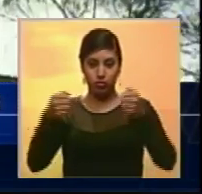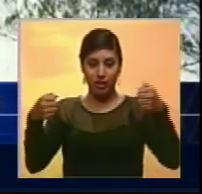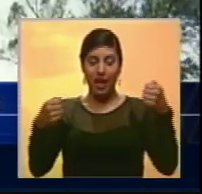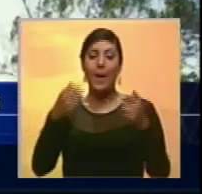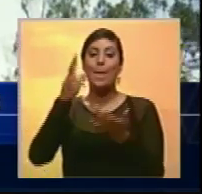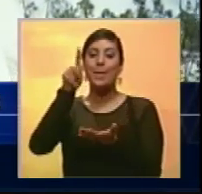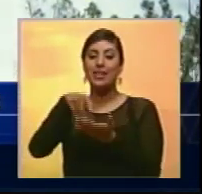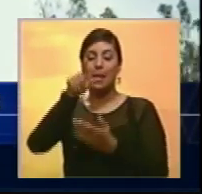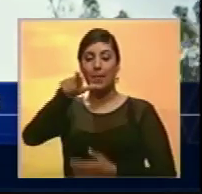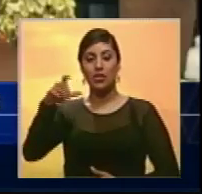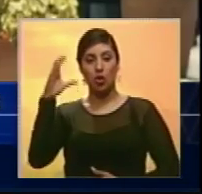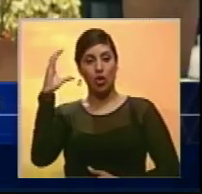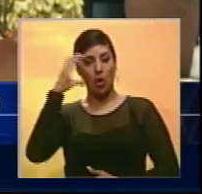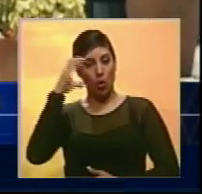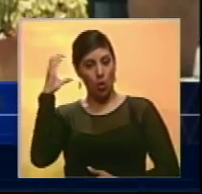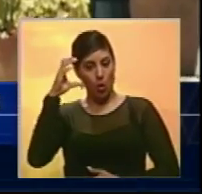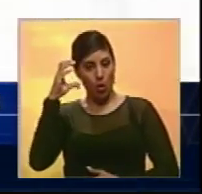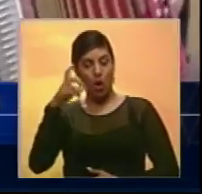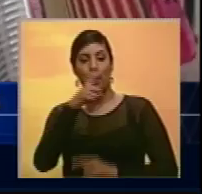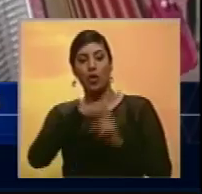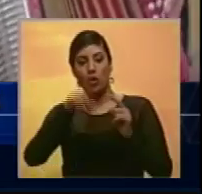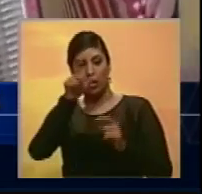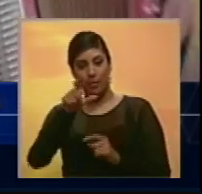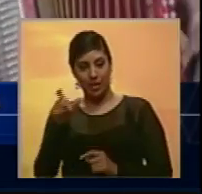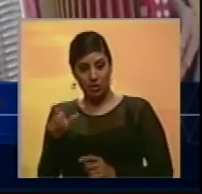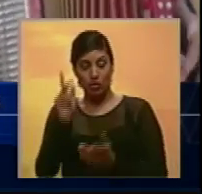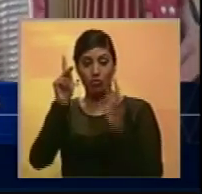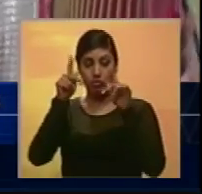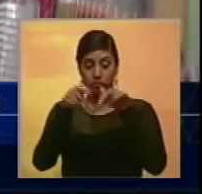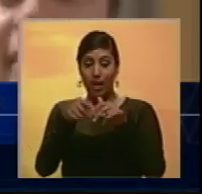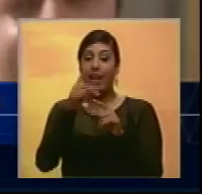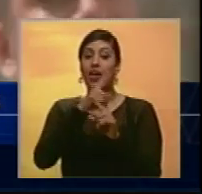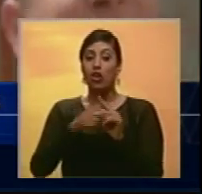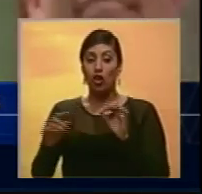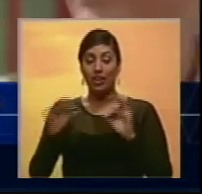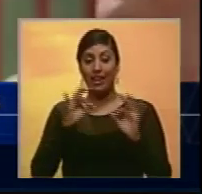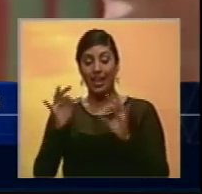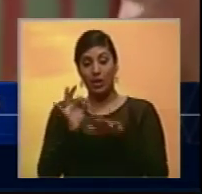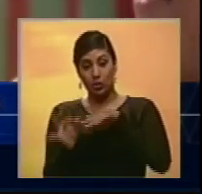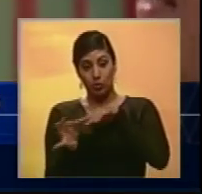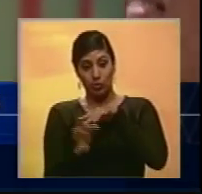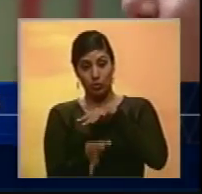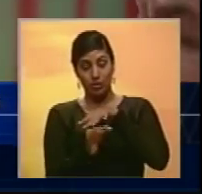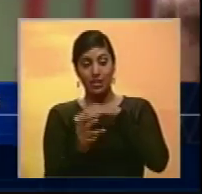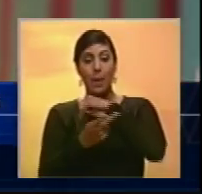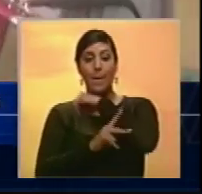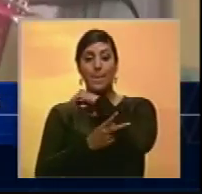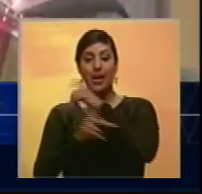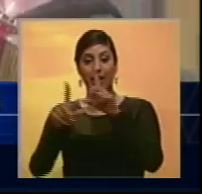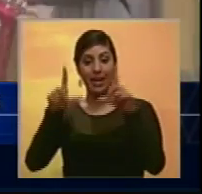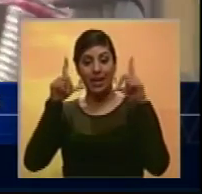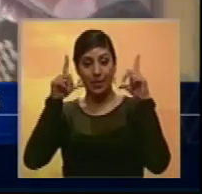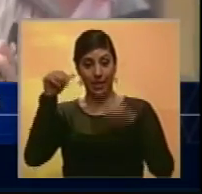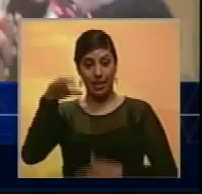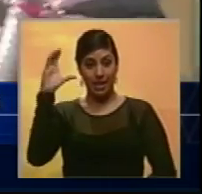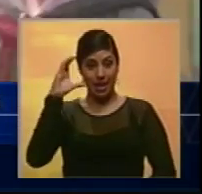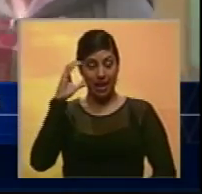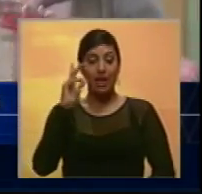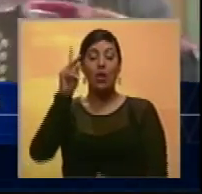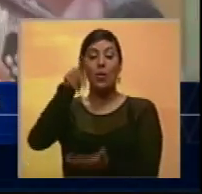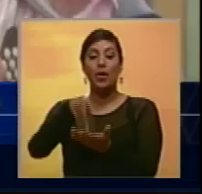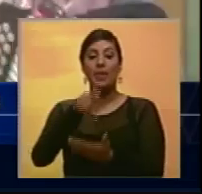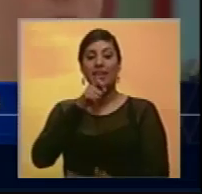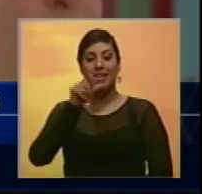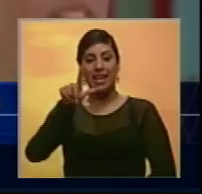presentaciones de los colombianos Felipe Peláez y Jorge Celedón. Simultáneamente, en el Teatro Municipal de la Parroquia Libertador de Caracas, se